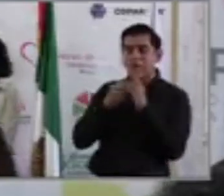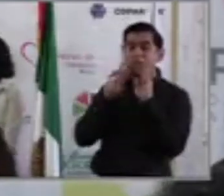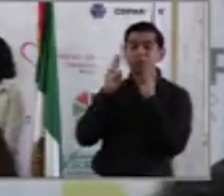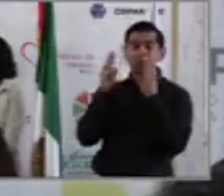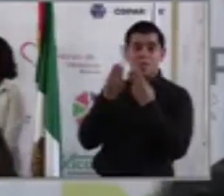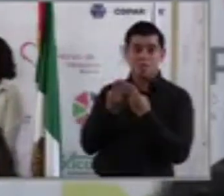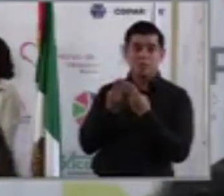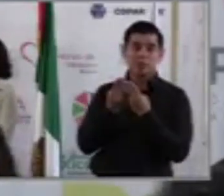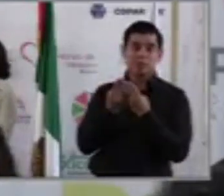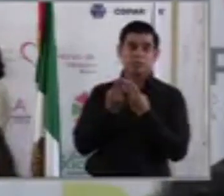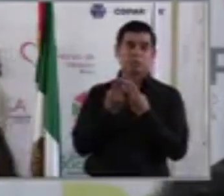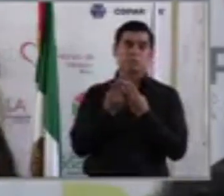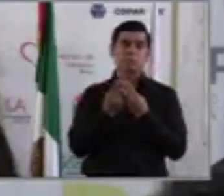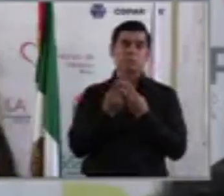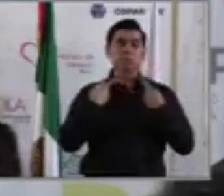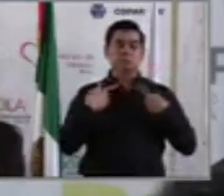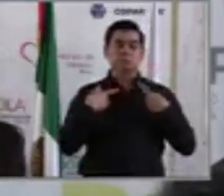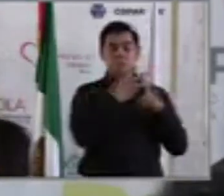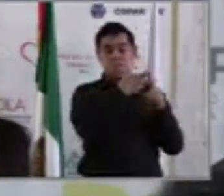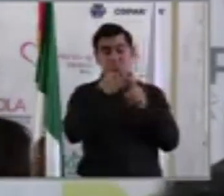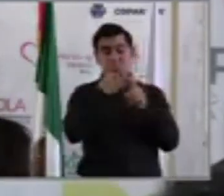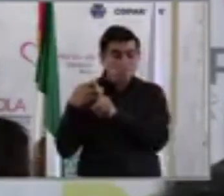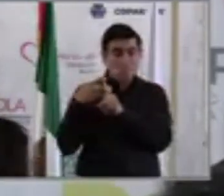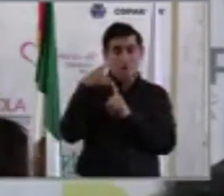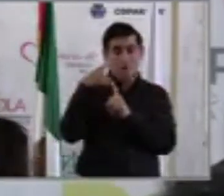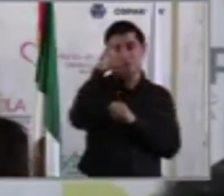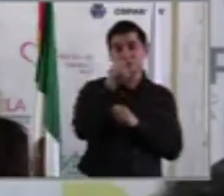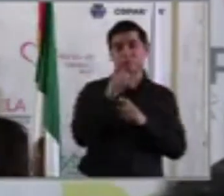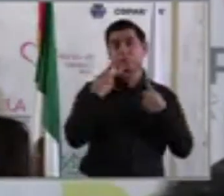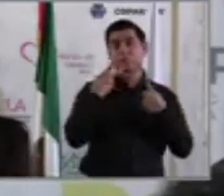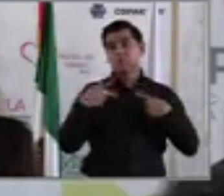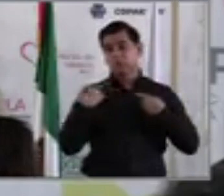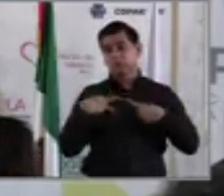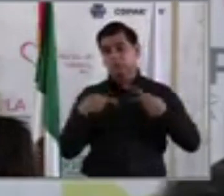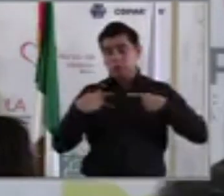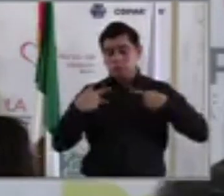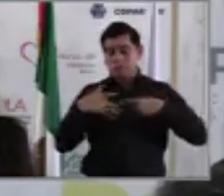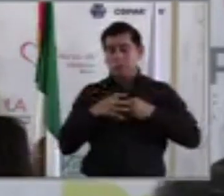a trata de personas, la extorsión vinculada con delincuencia